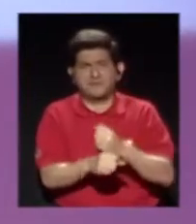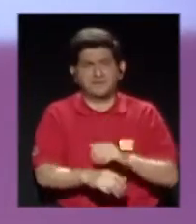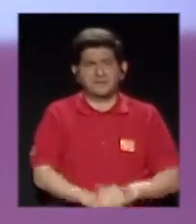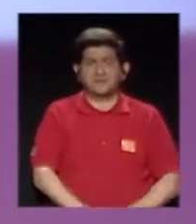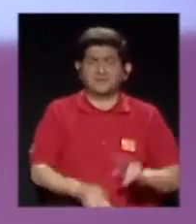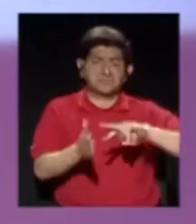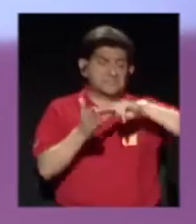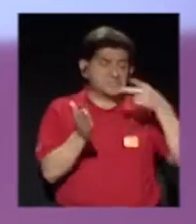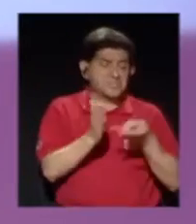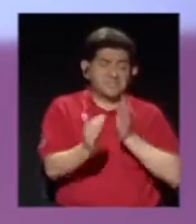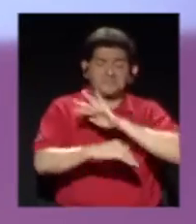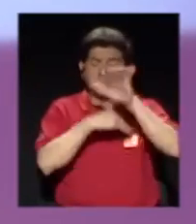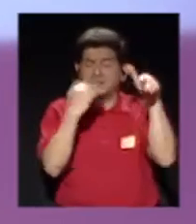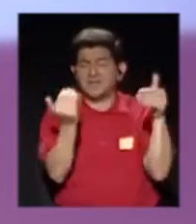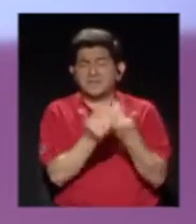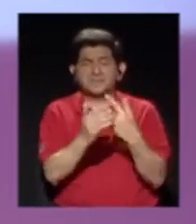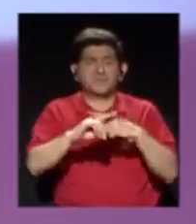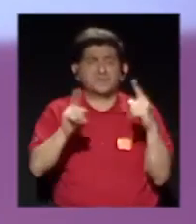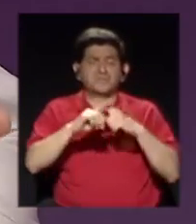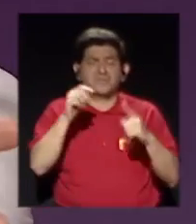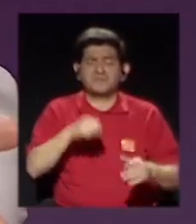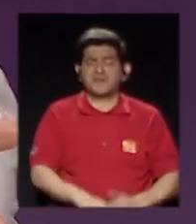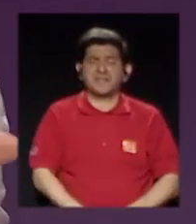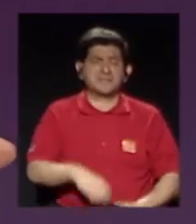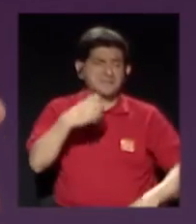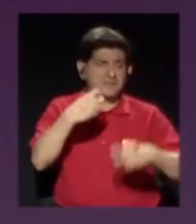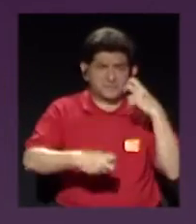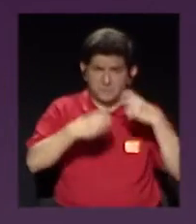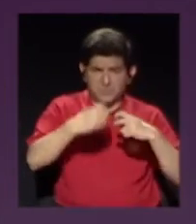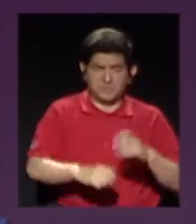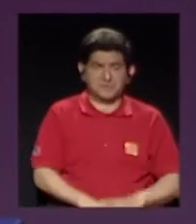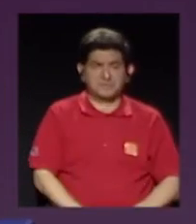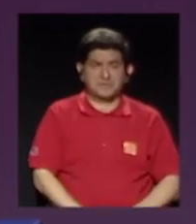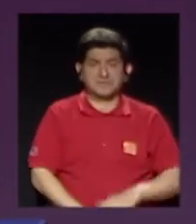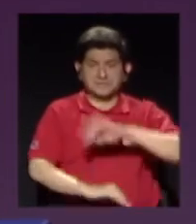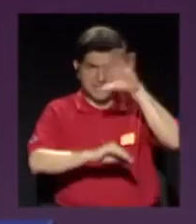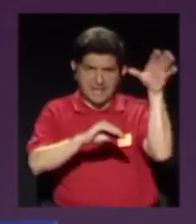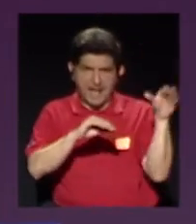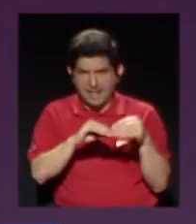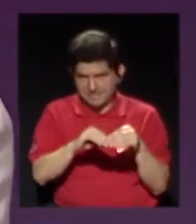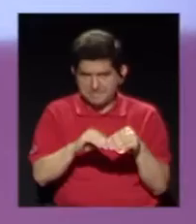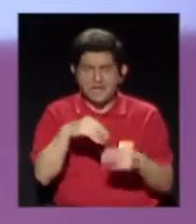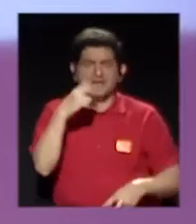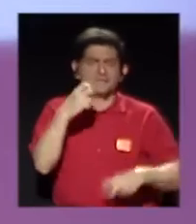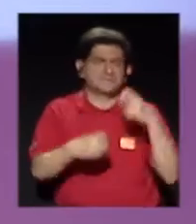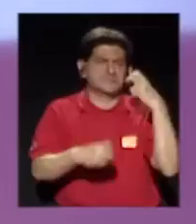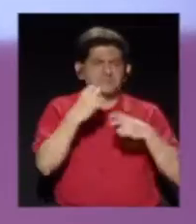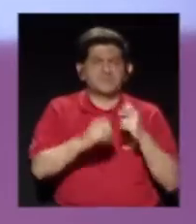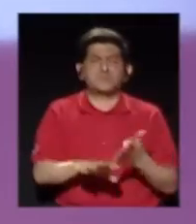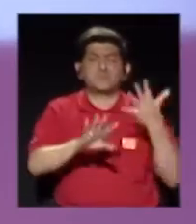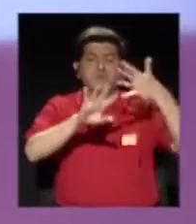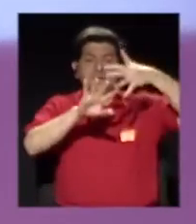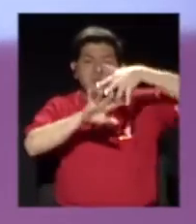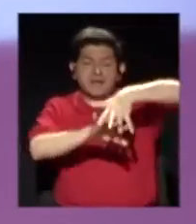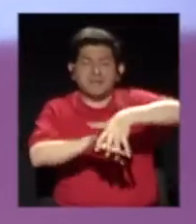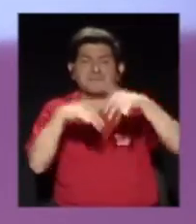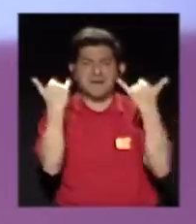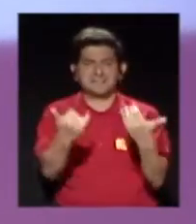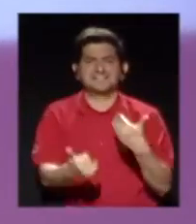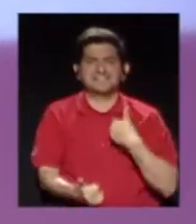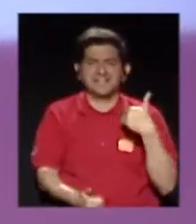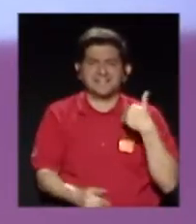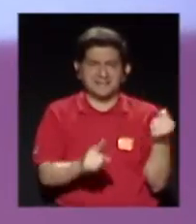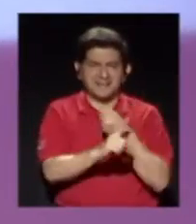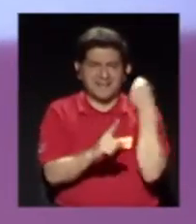implica toda una serie de hannah sólo las asignaciones de ciudadanos aparte de los problemas de integración que ella puede presentar